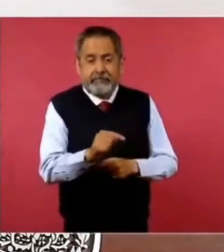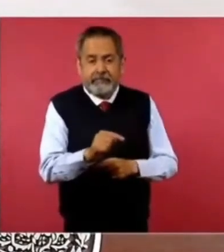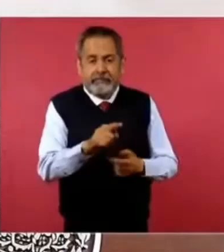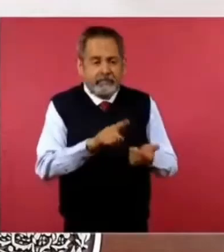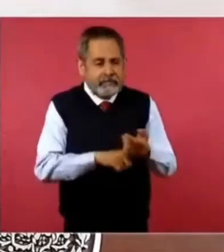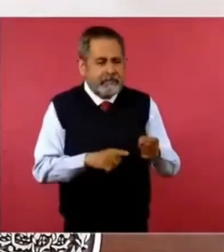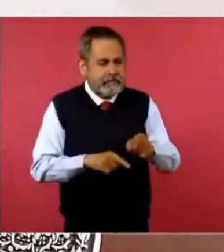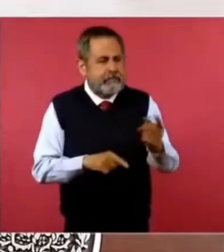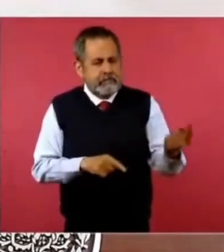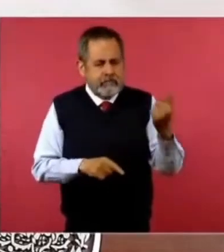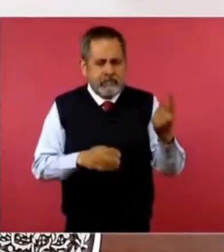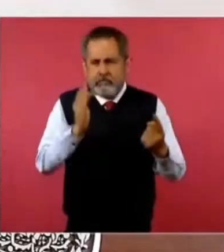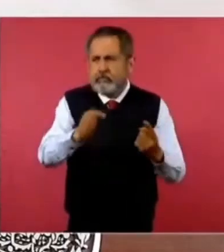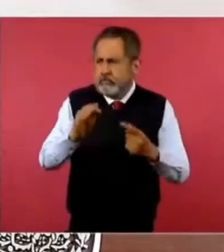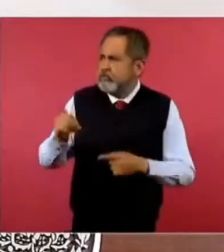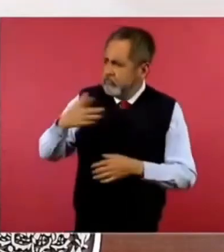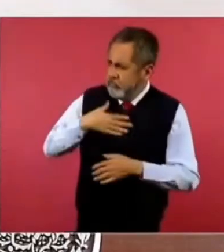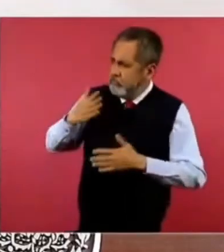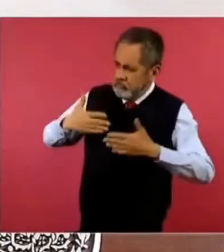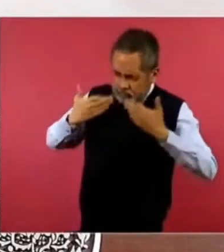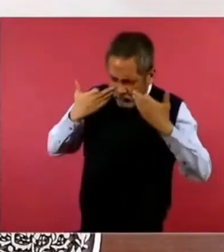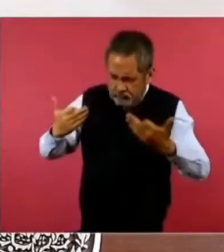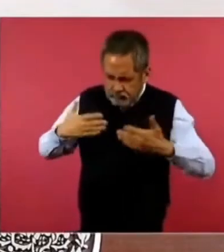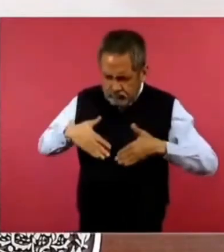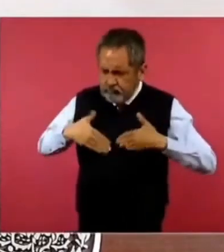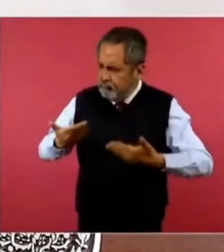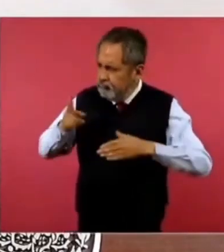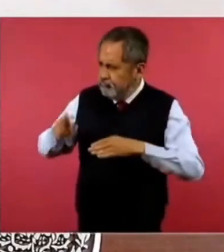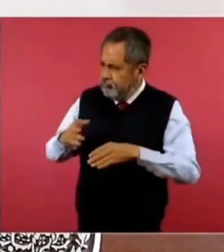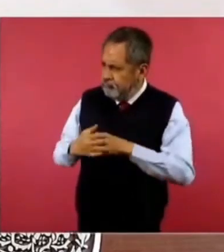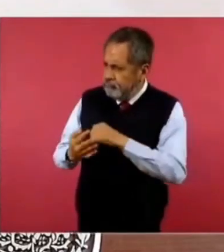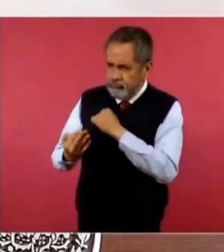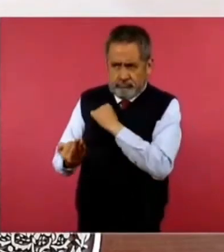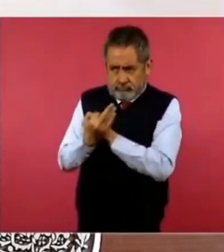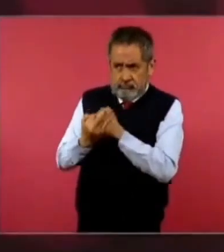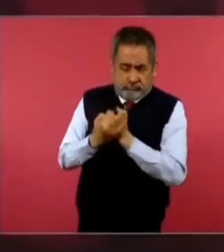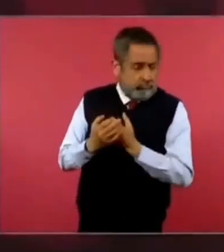aceptan ser testigos protegidos